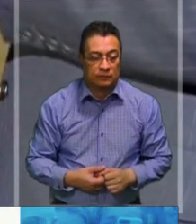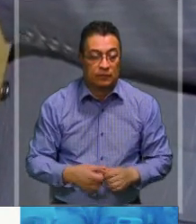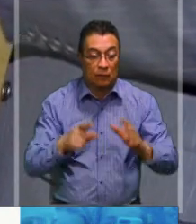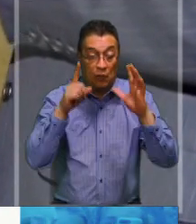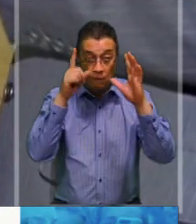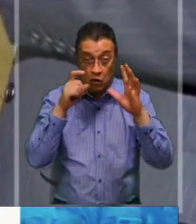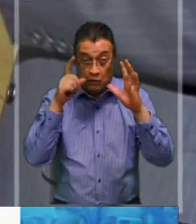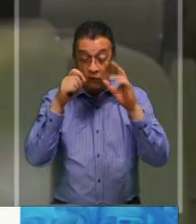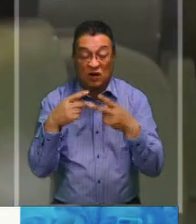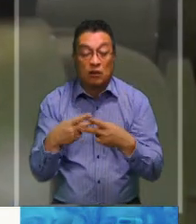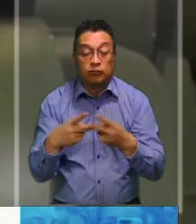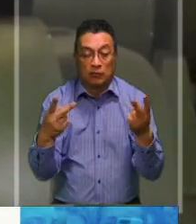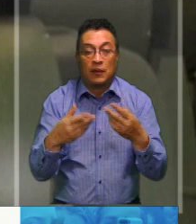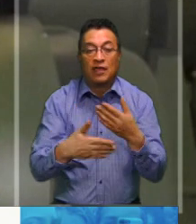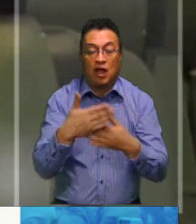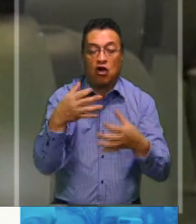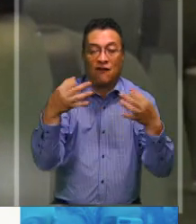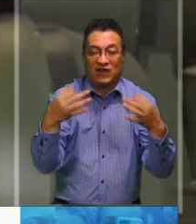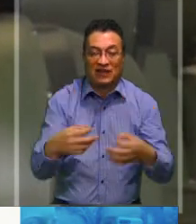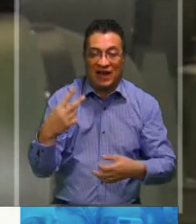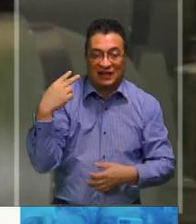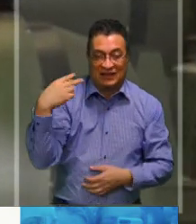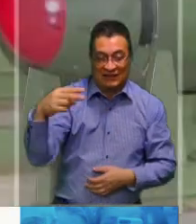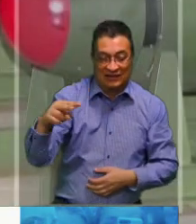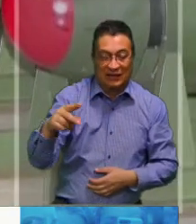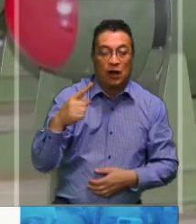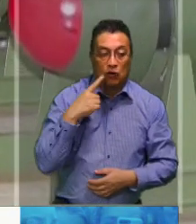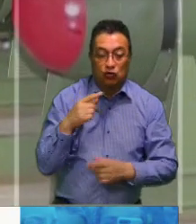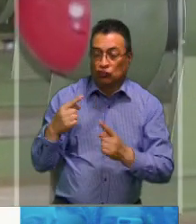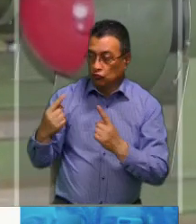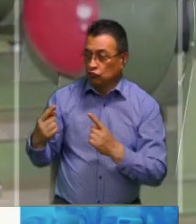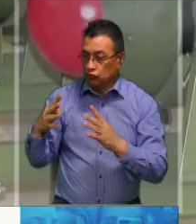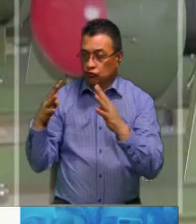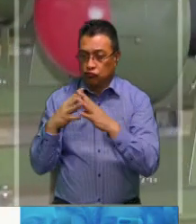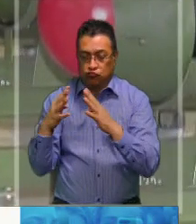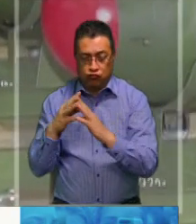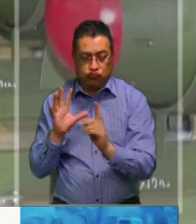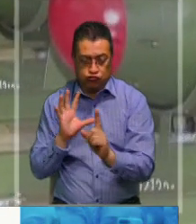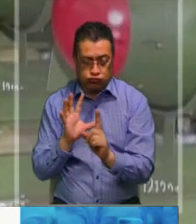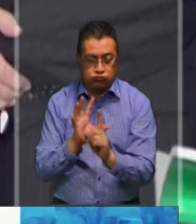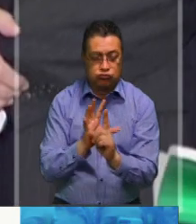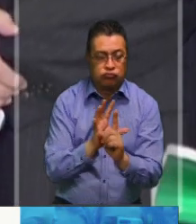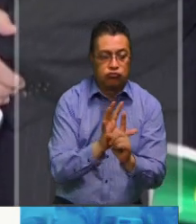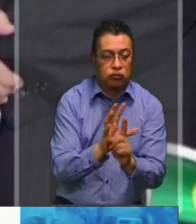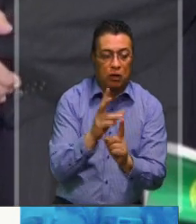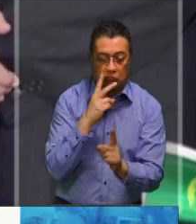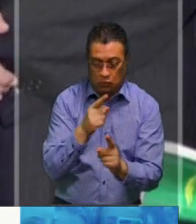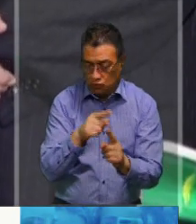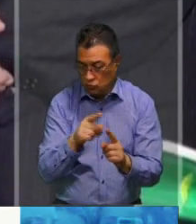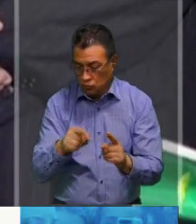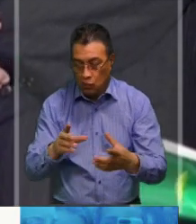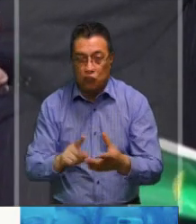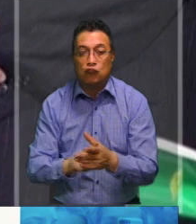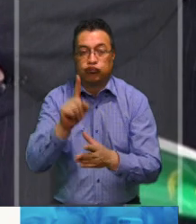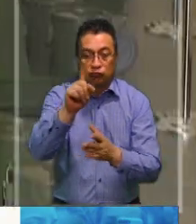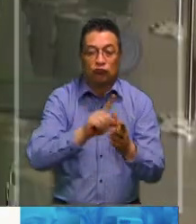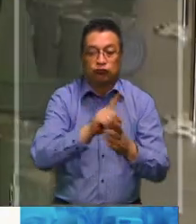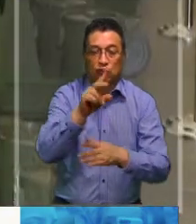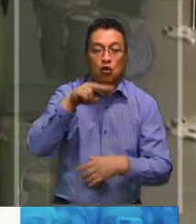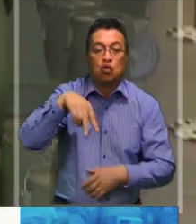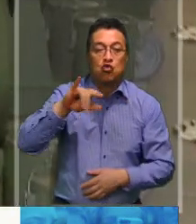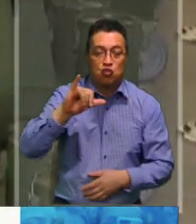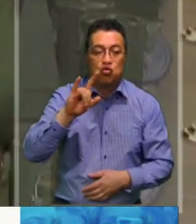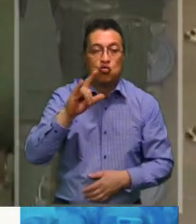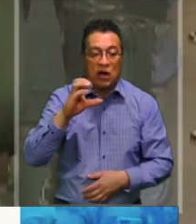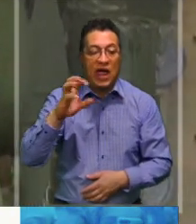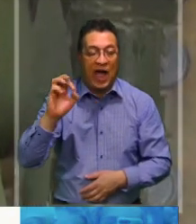Fotografías divulgadas por el diario oficial norcoreano muestran a Kim rodeado por uniformados, inspeccionando una fila de supuestas ojivas nucleares,